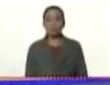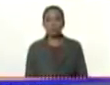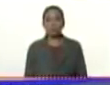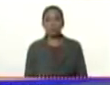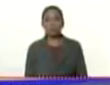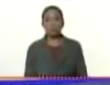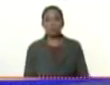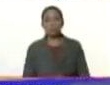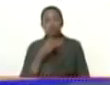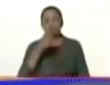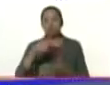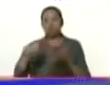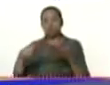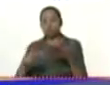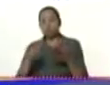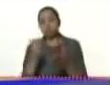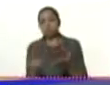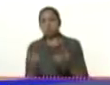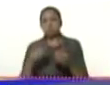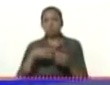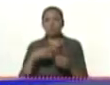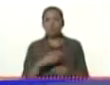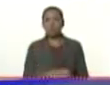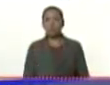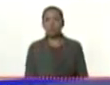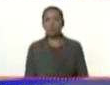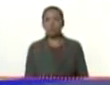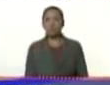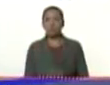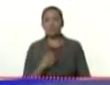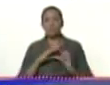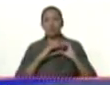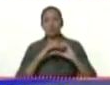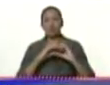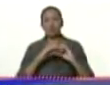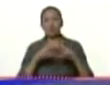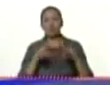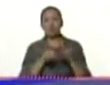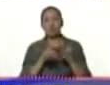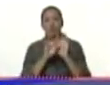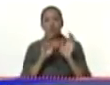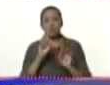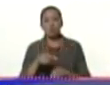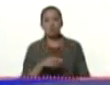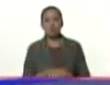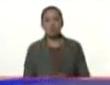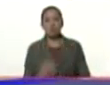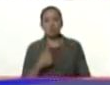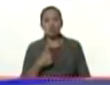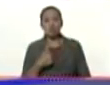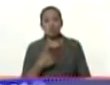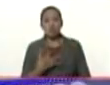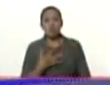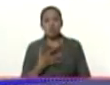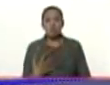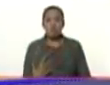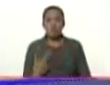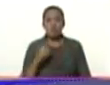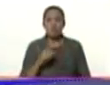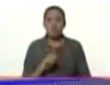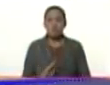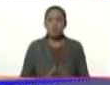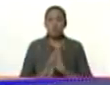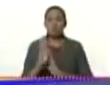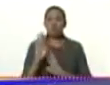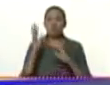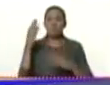Y bueno, otros compañeros, desde mi corazón quiero elevar mi